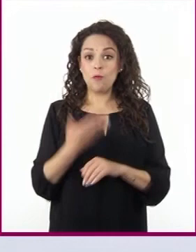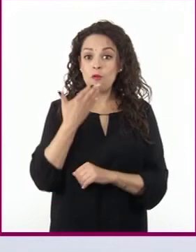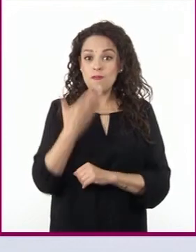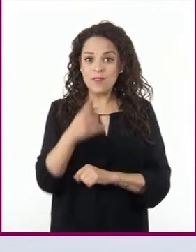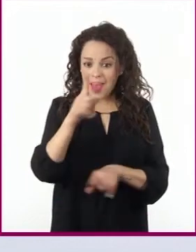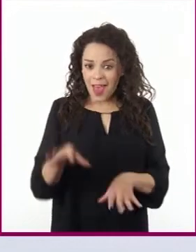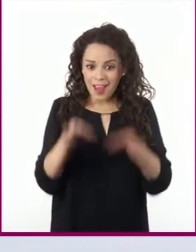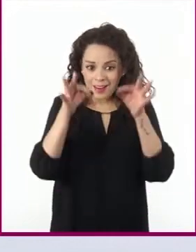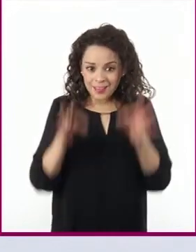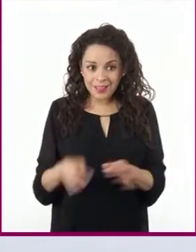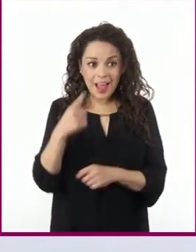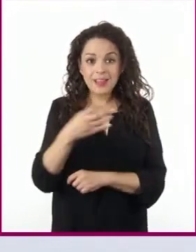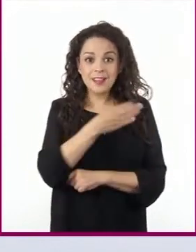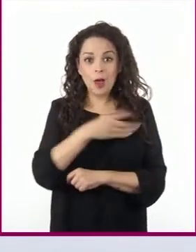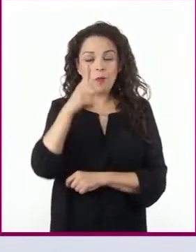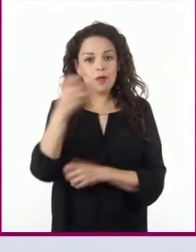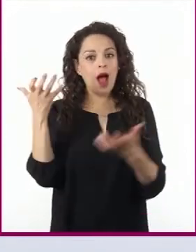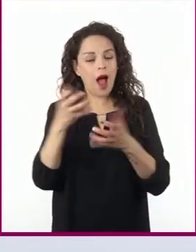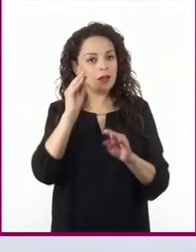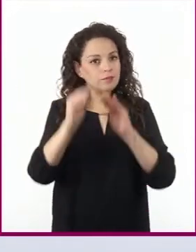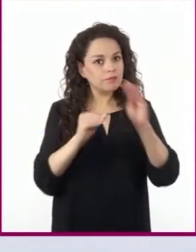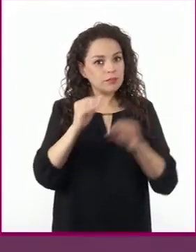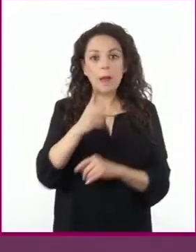palabras que sirven para emitir juicios.